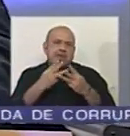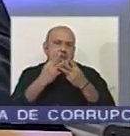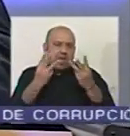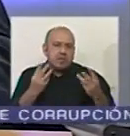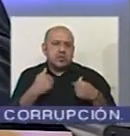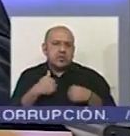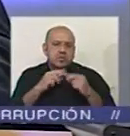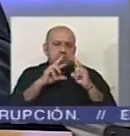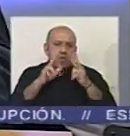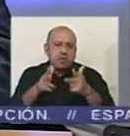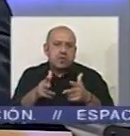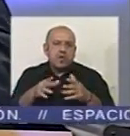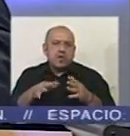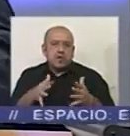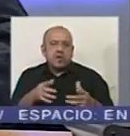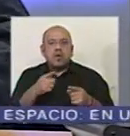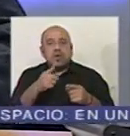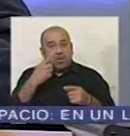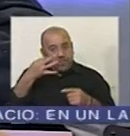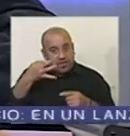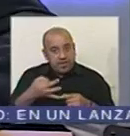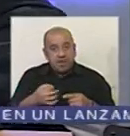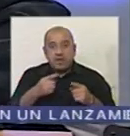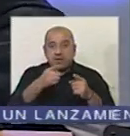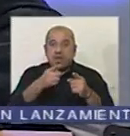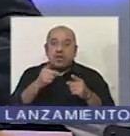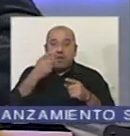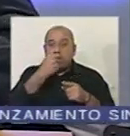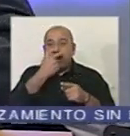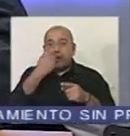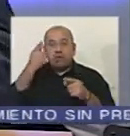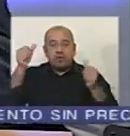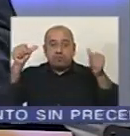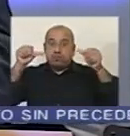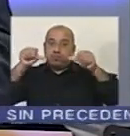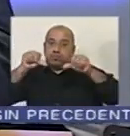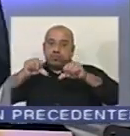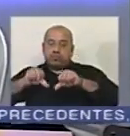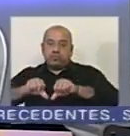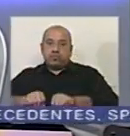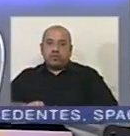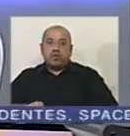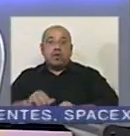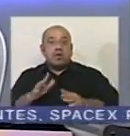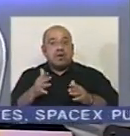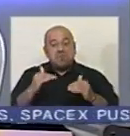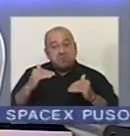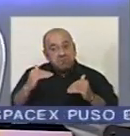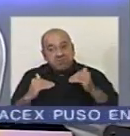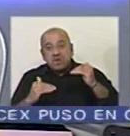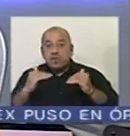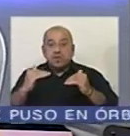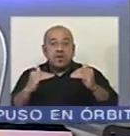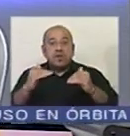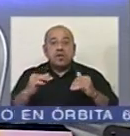¿no? Es cierto que venía en caída picada, ¿no? En caída venía Macri. Hasta, se había estabilizado un poco las